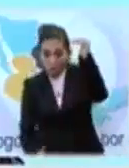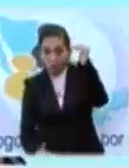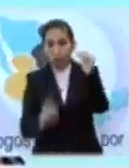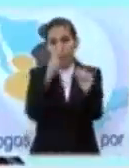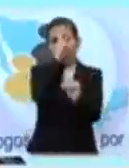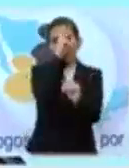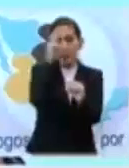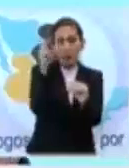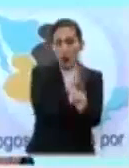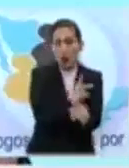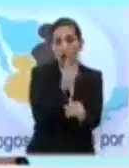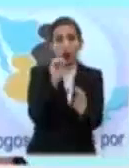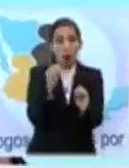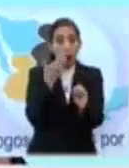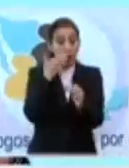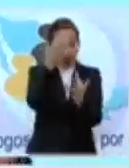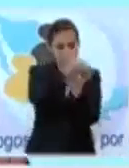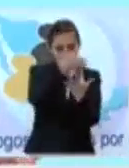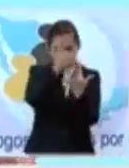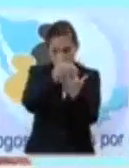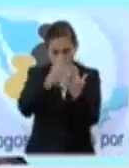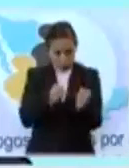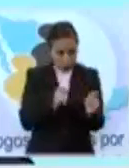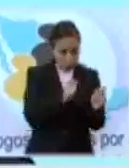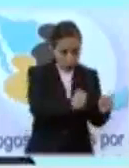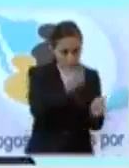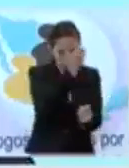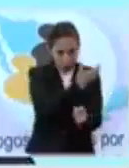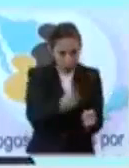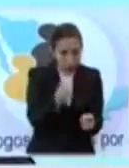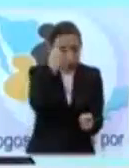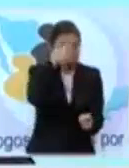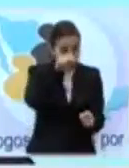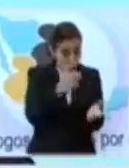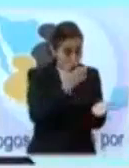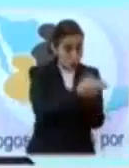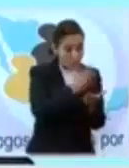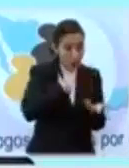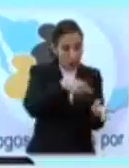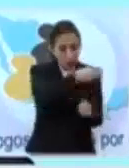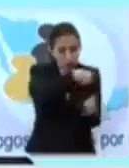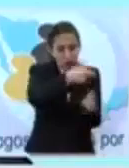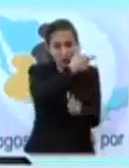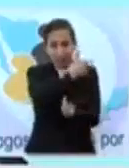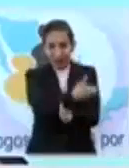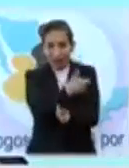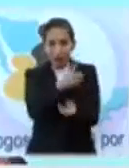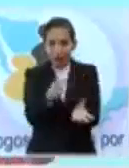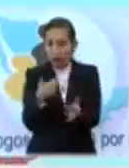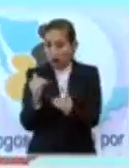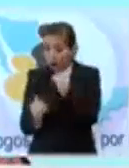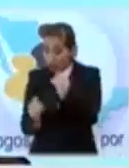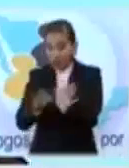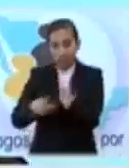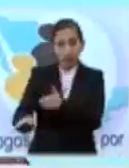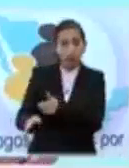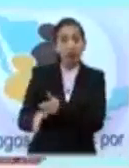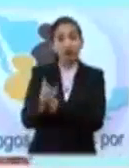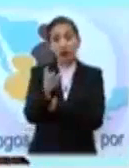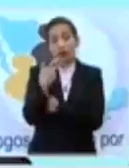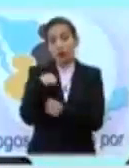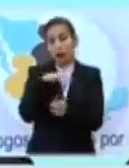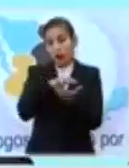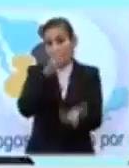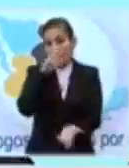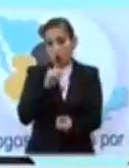no tener una distribución equitativa de las capacidades para acceder a la riqueza o generarla. Adicionalmente, y esto también